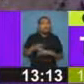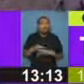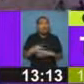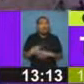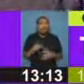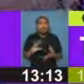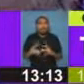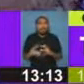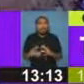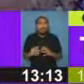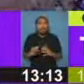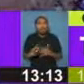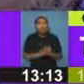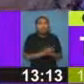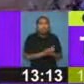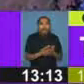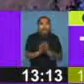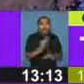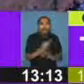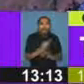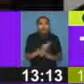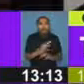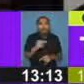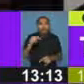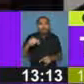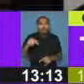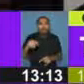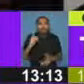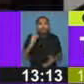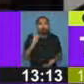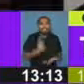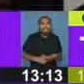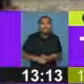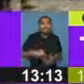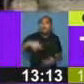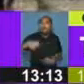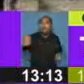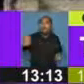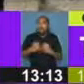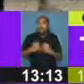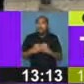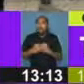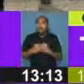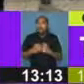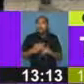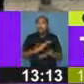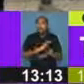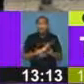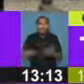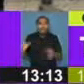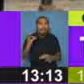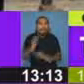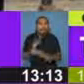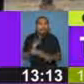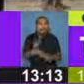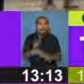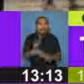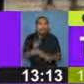pero vamos a construir un edificio nuevo de la primaria Así que lo vamos lo vamos